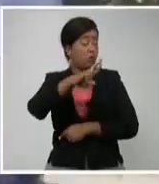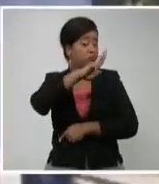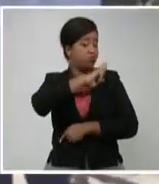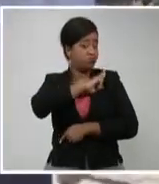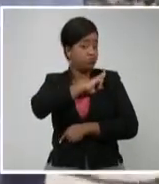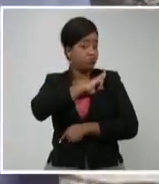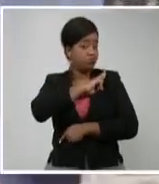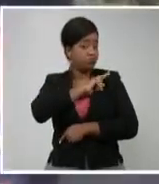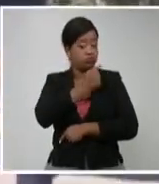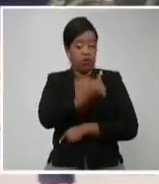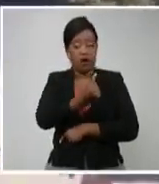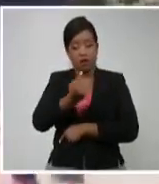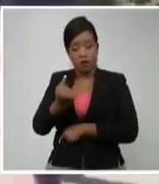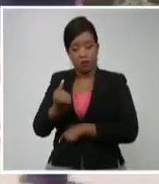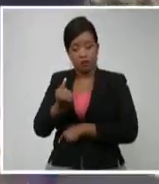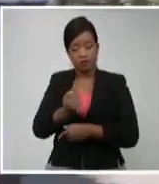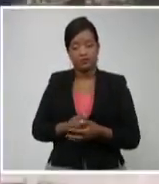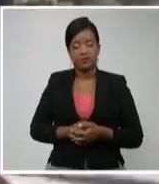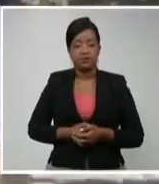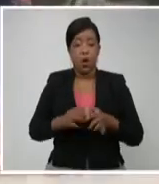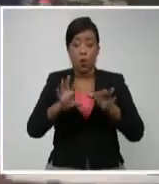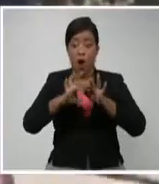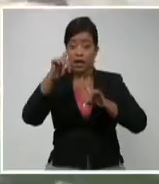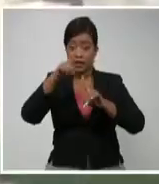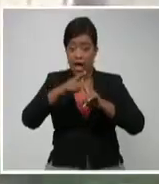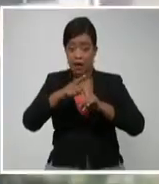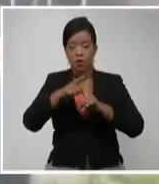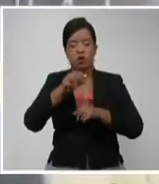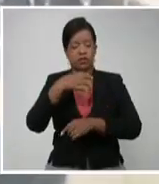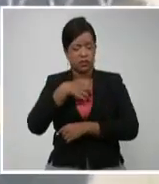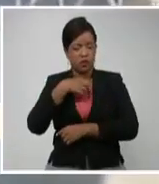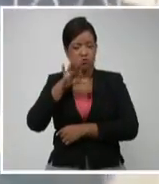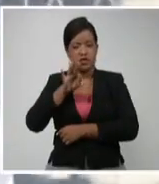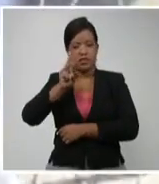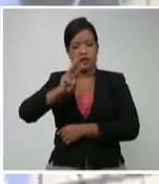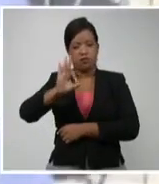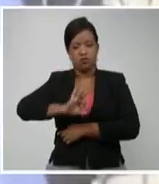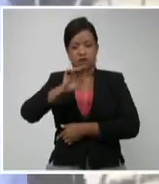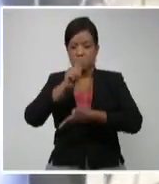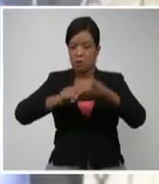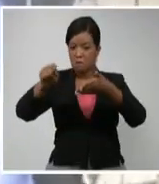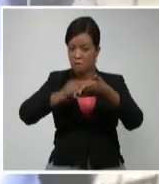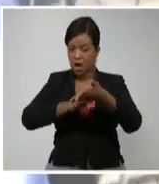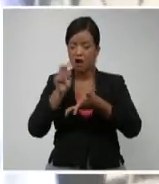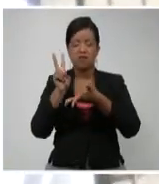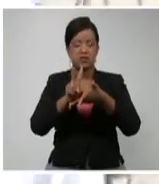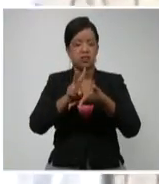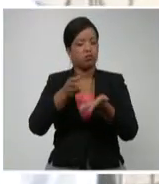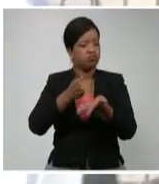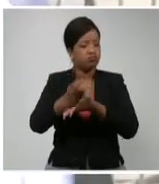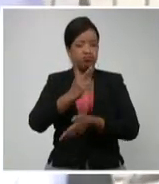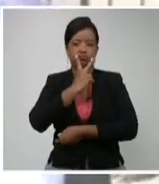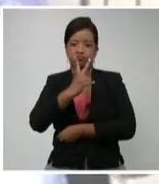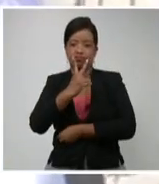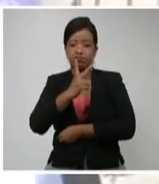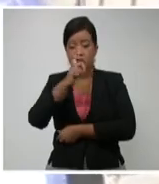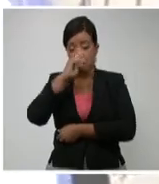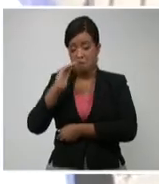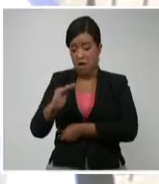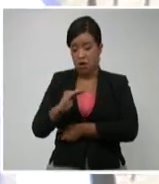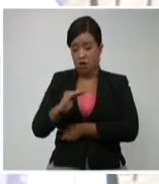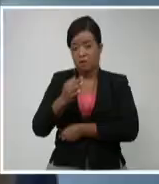y colectiva guantánamo pesquisa el 83 por ciento de su universo planificado y continúa la atención priorizada a menores de 20 años